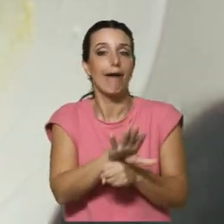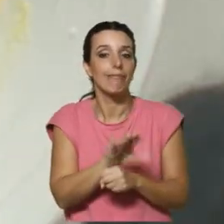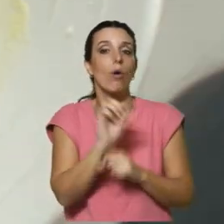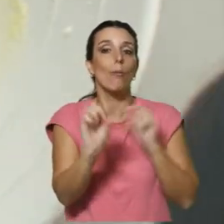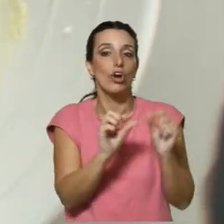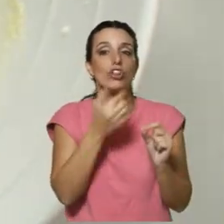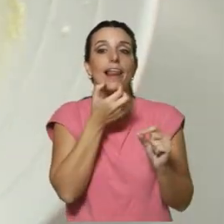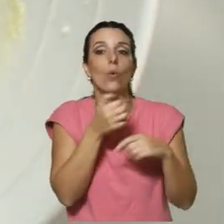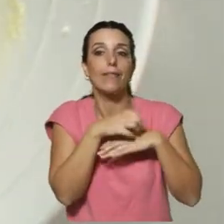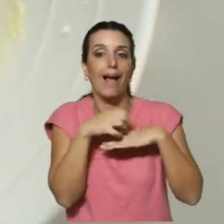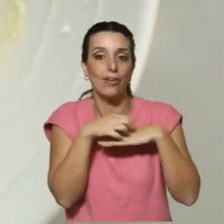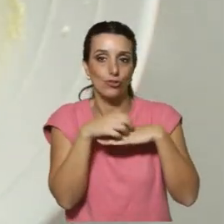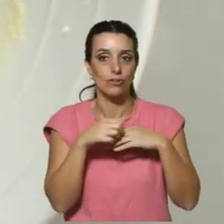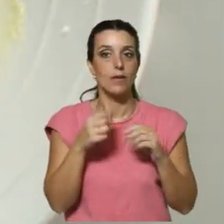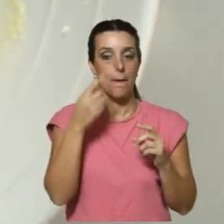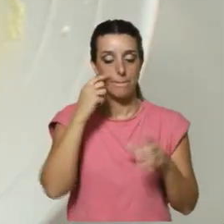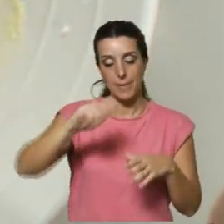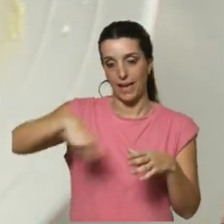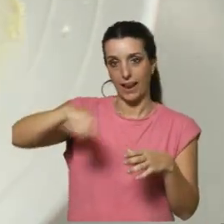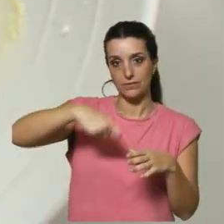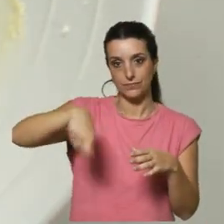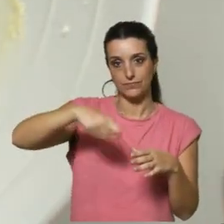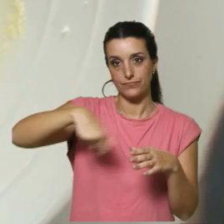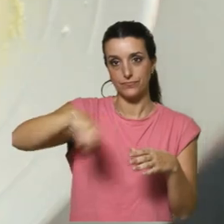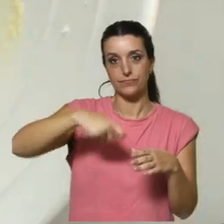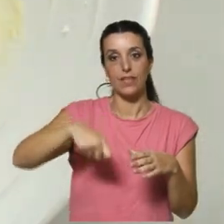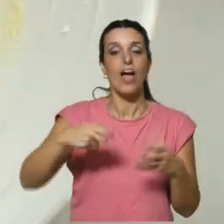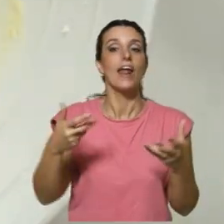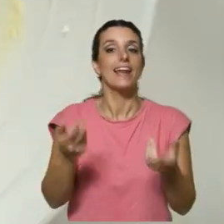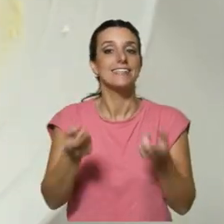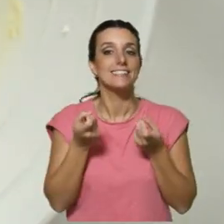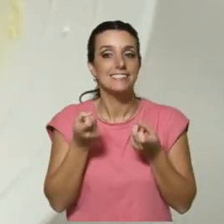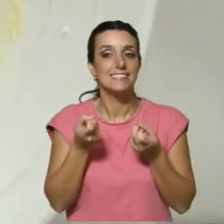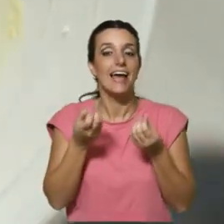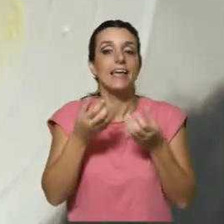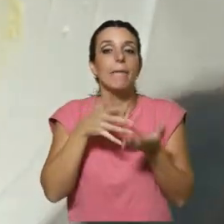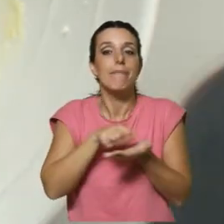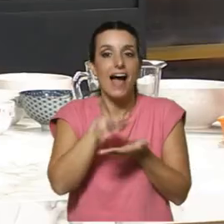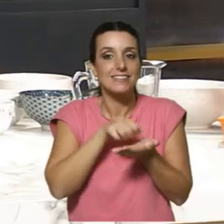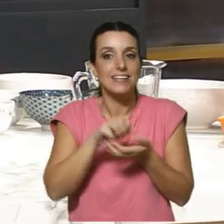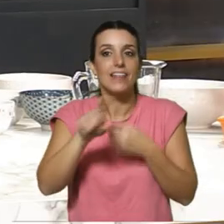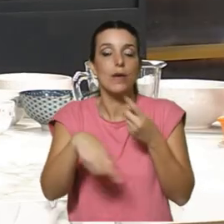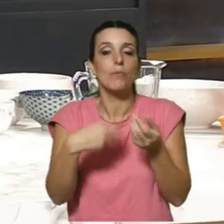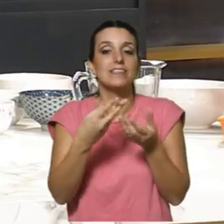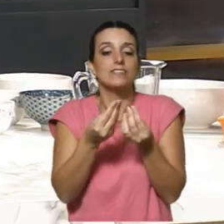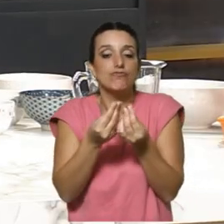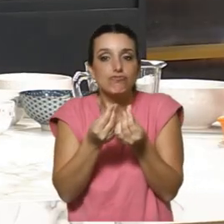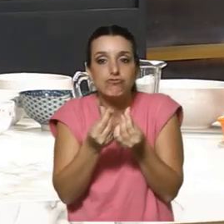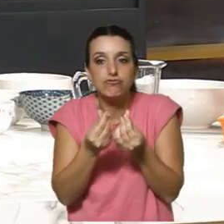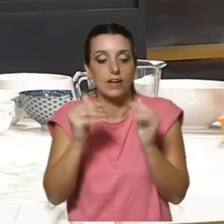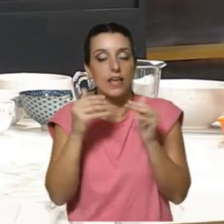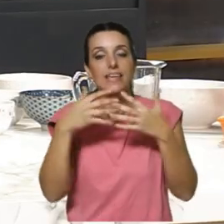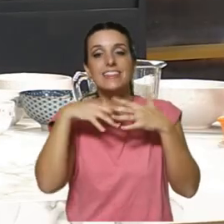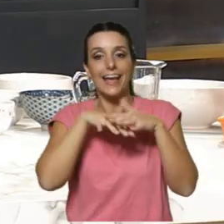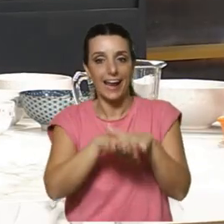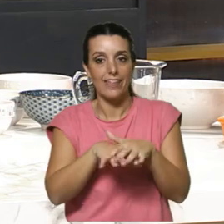poquito. Mira, vas mezclando así. Vos acá lo que necesitas es que es una masa que luego te quede bien sostenida. ¿Está?